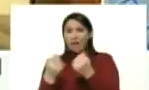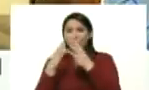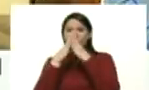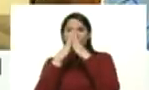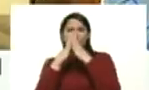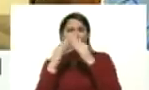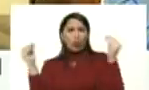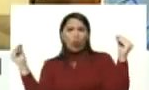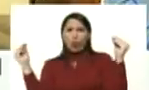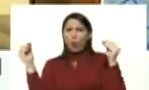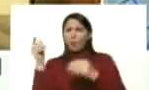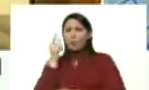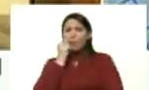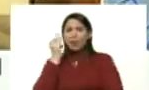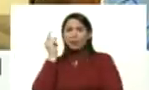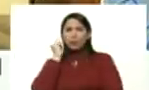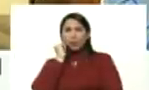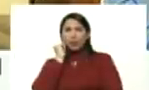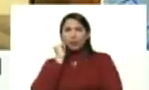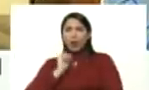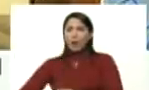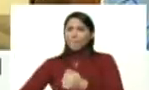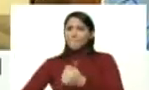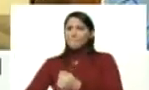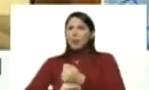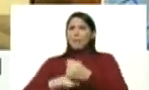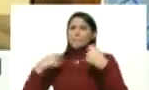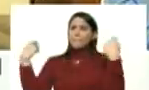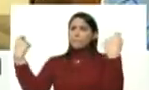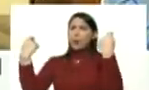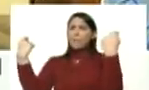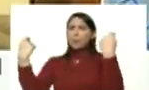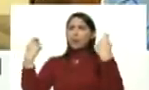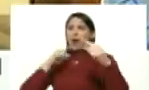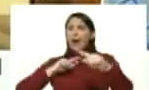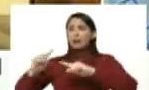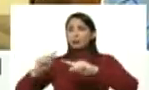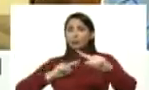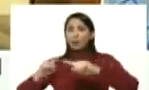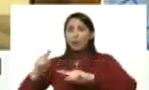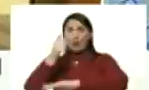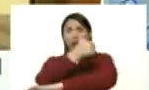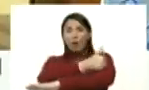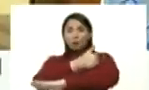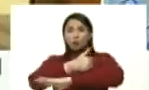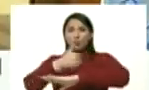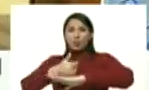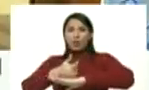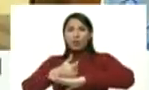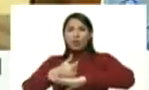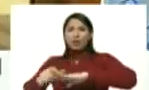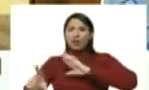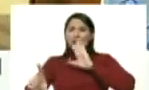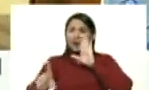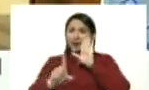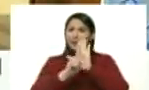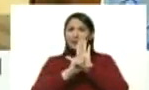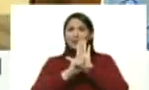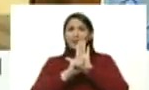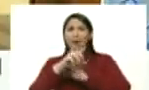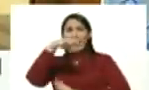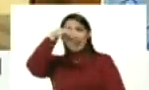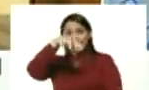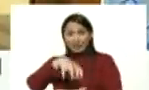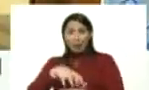y todos los venezolanos, apoya y promueve las acciones que las autoridades legítimas del